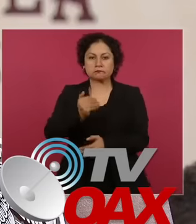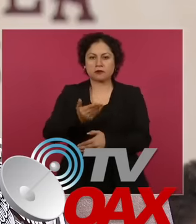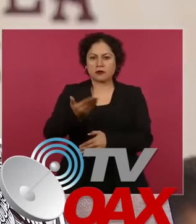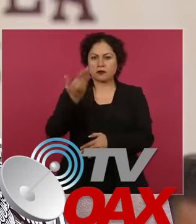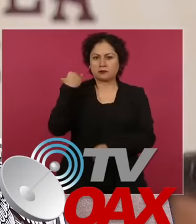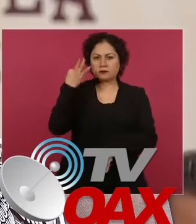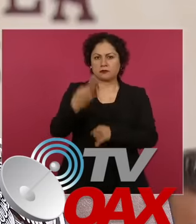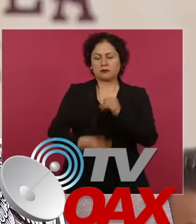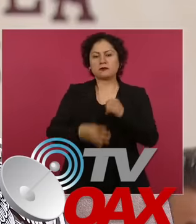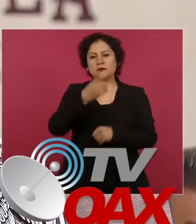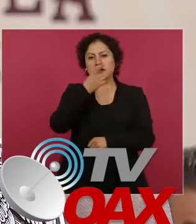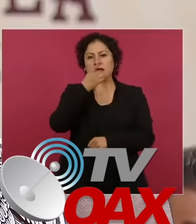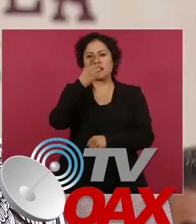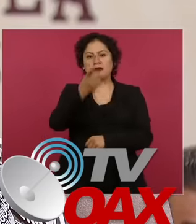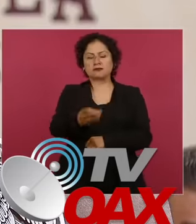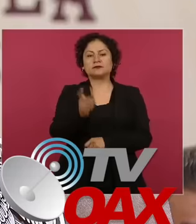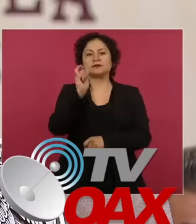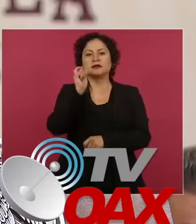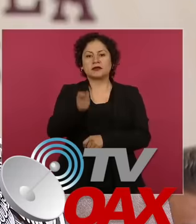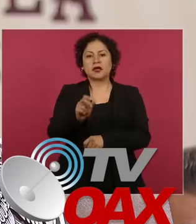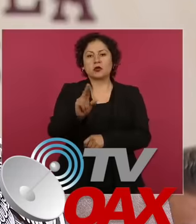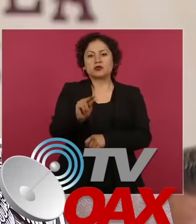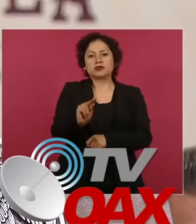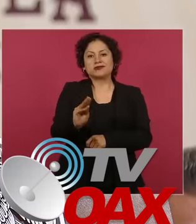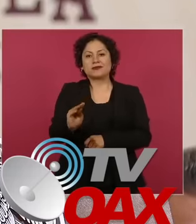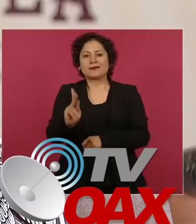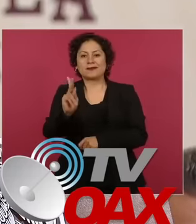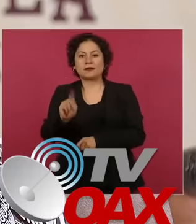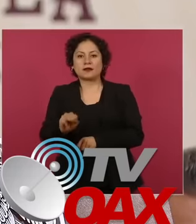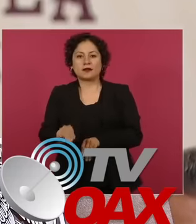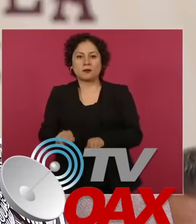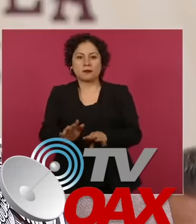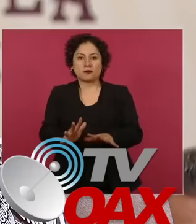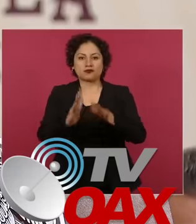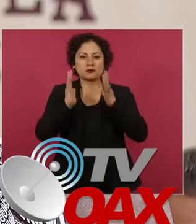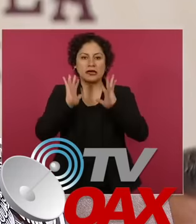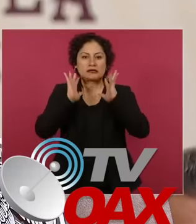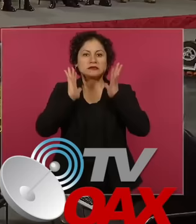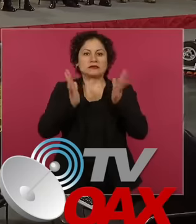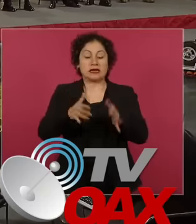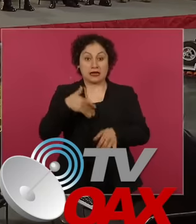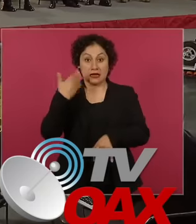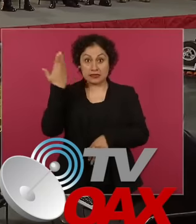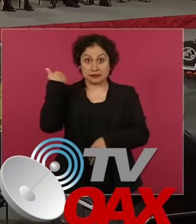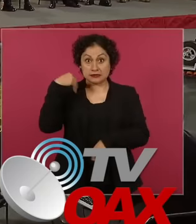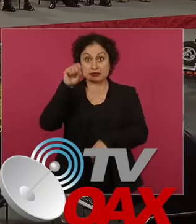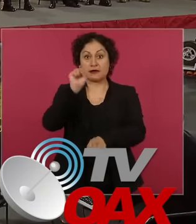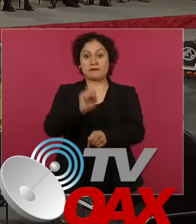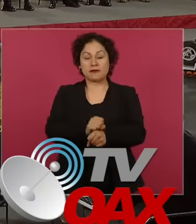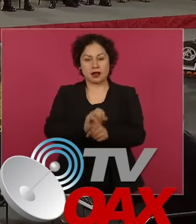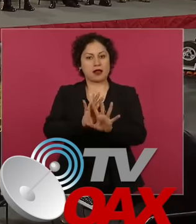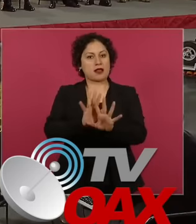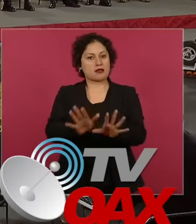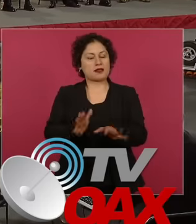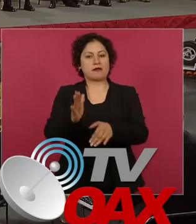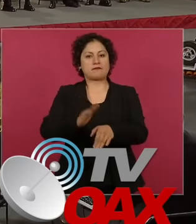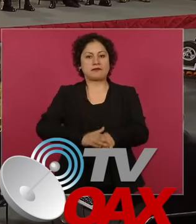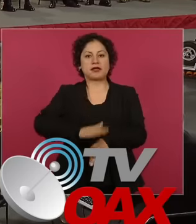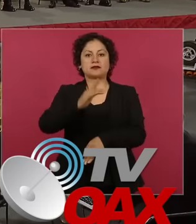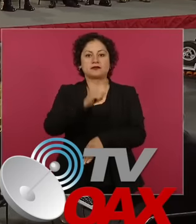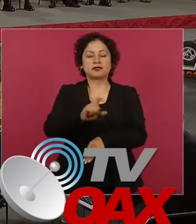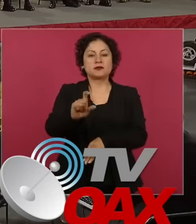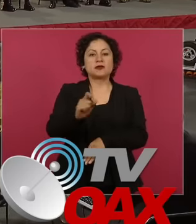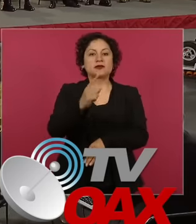hecho pruebas ya a más de 80 y 90 kilómetros. La semana pasada se alcanzaron ya pruebas de más de 120, 125 kilómetros por hora. Se